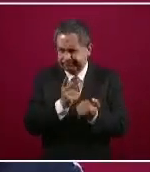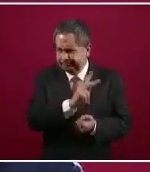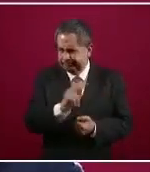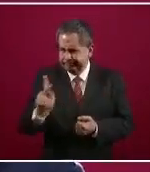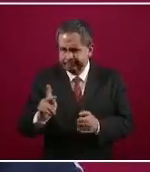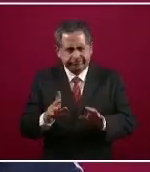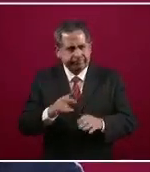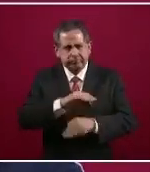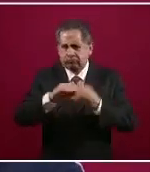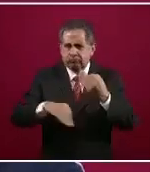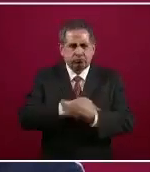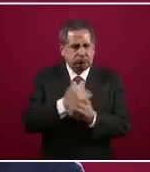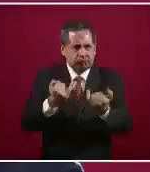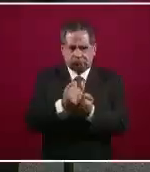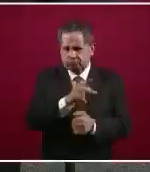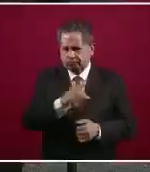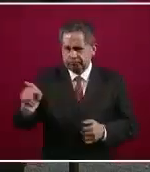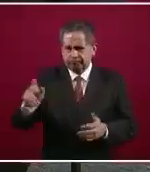Igual en general.